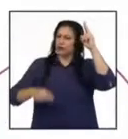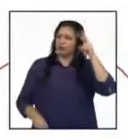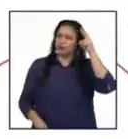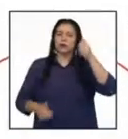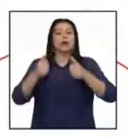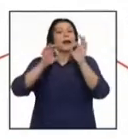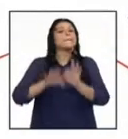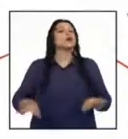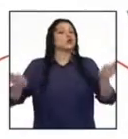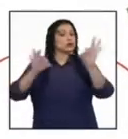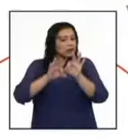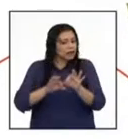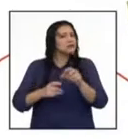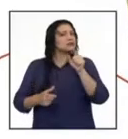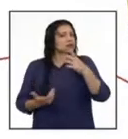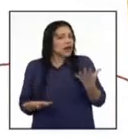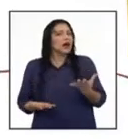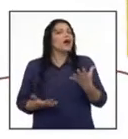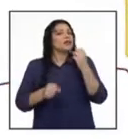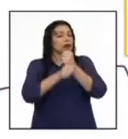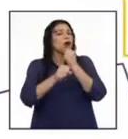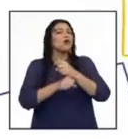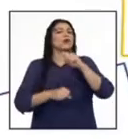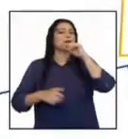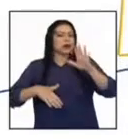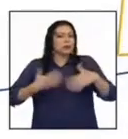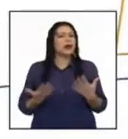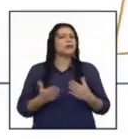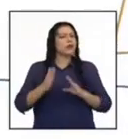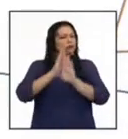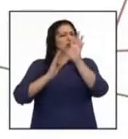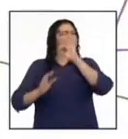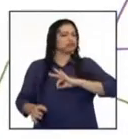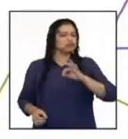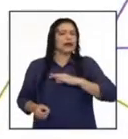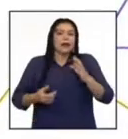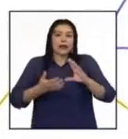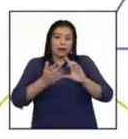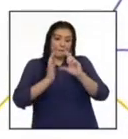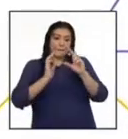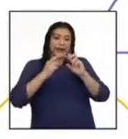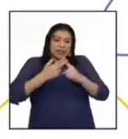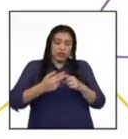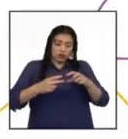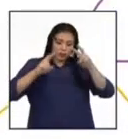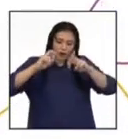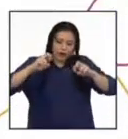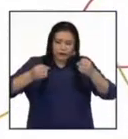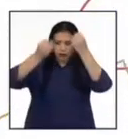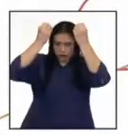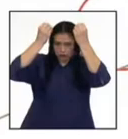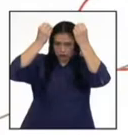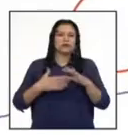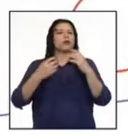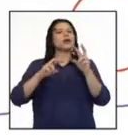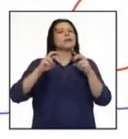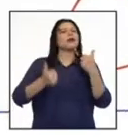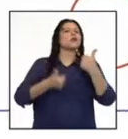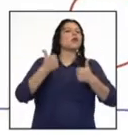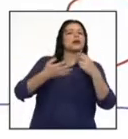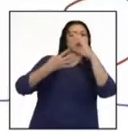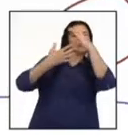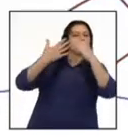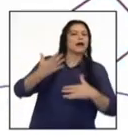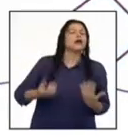la importancia del papel de las mujeres para alcanzar nuestro bienestar, a partir de analizar diversas fuentes y evaluar factores que justifican